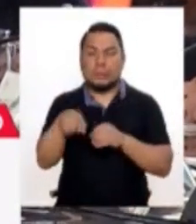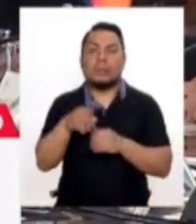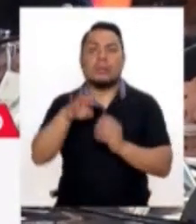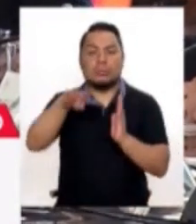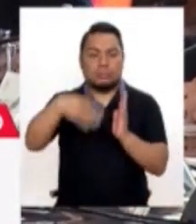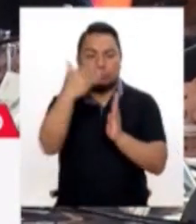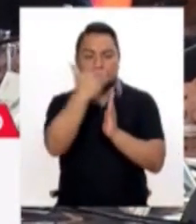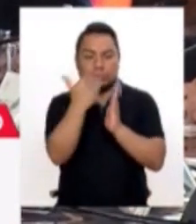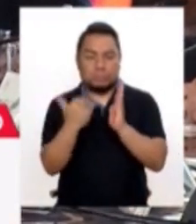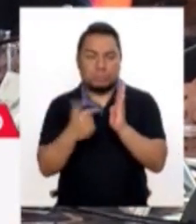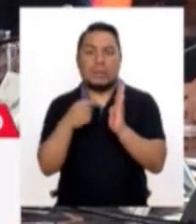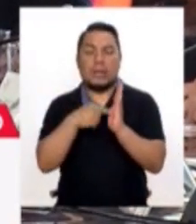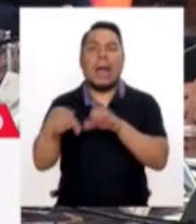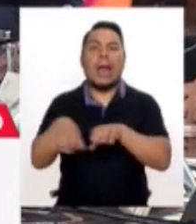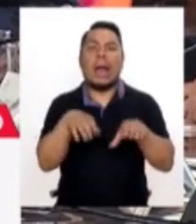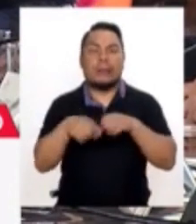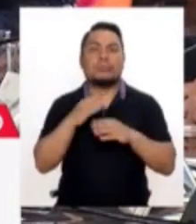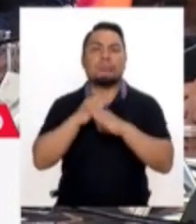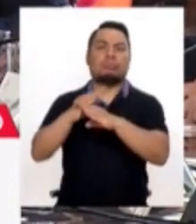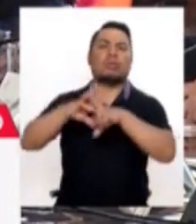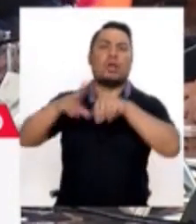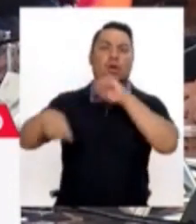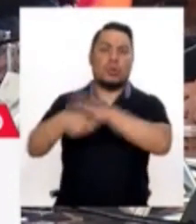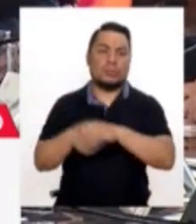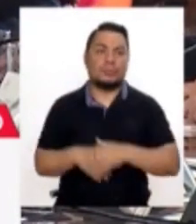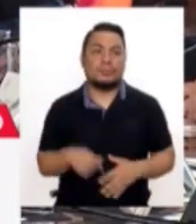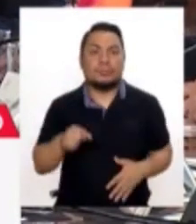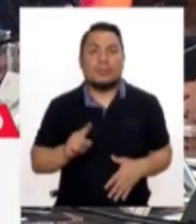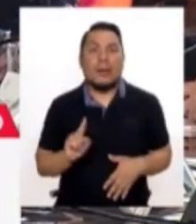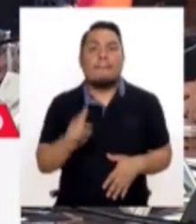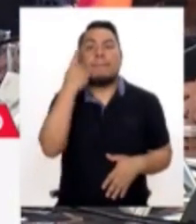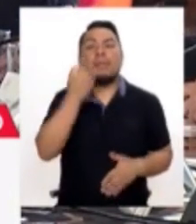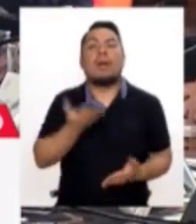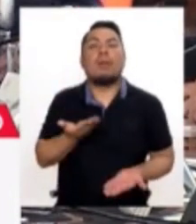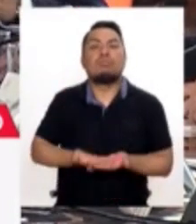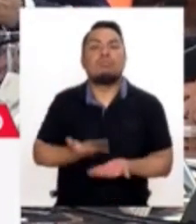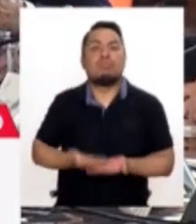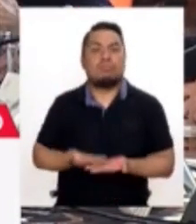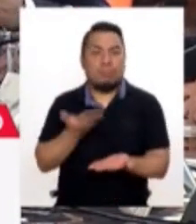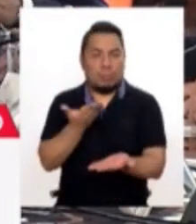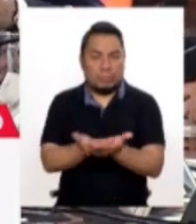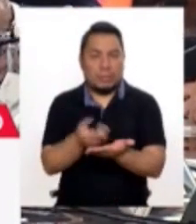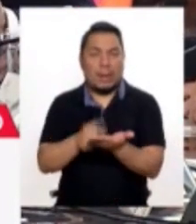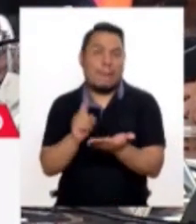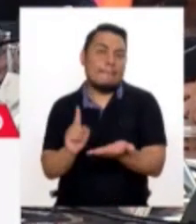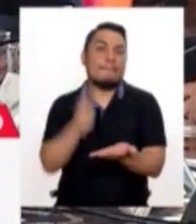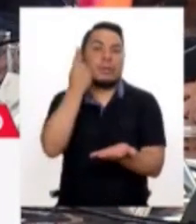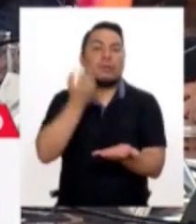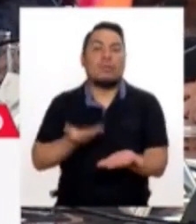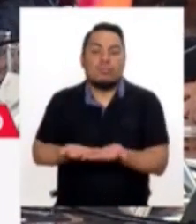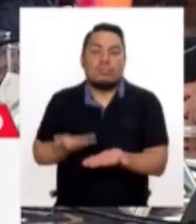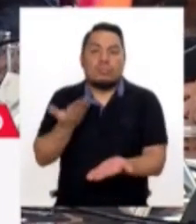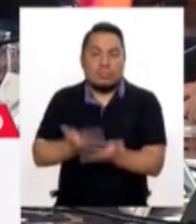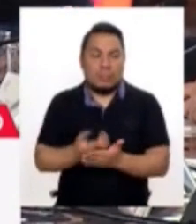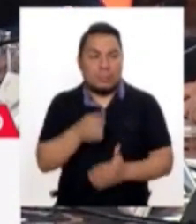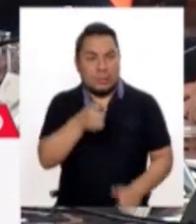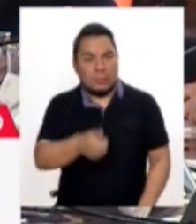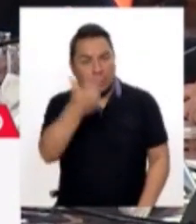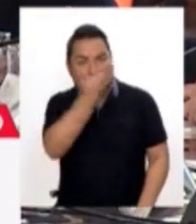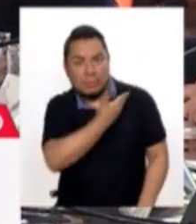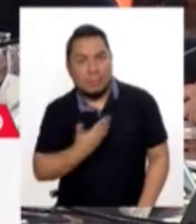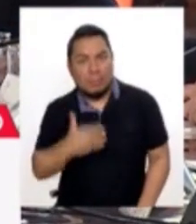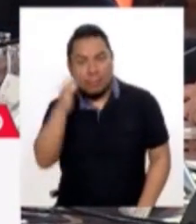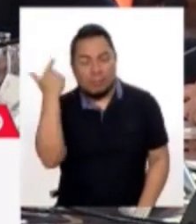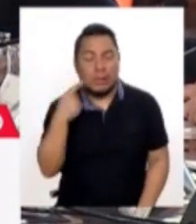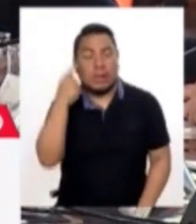una agenda mínima anticorrupción. Esta primera propuesta es una primera propuesta, señora presidenta,